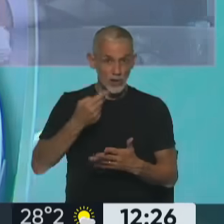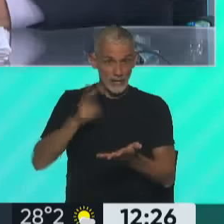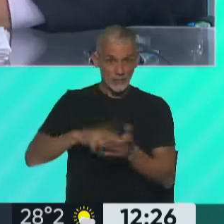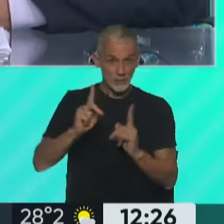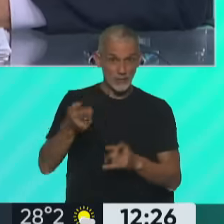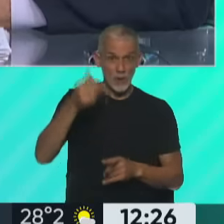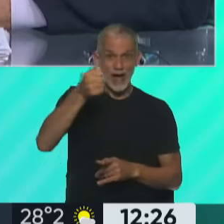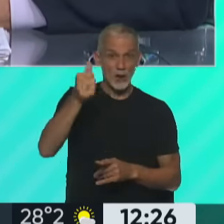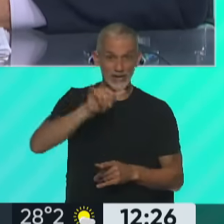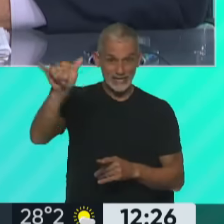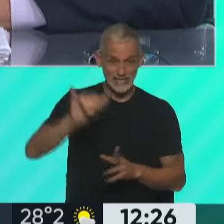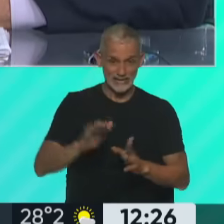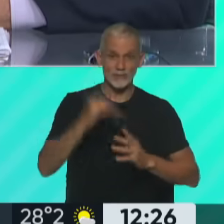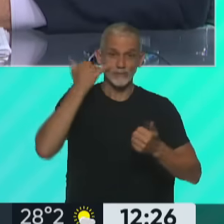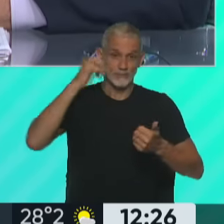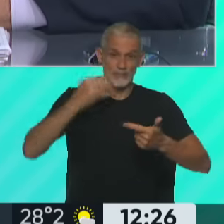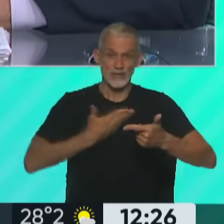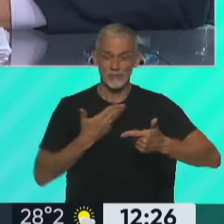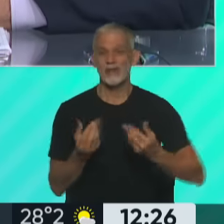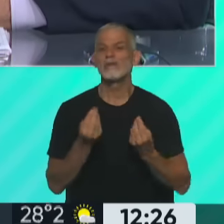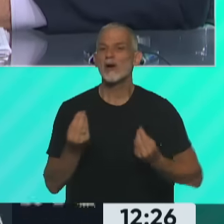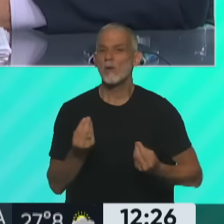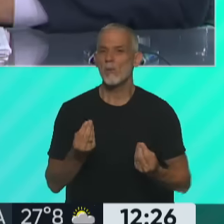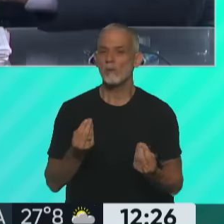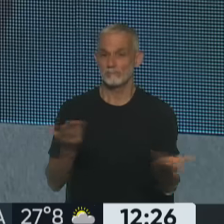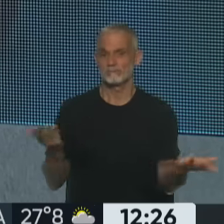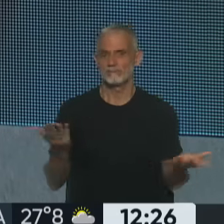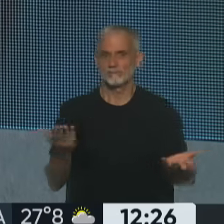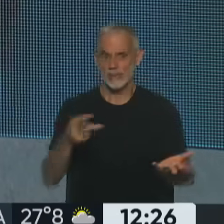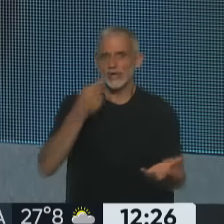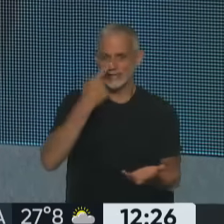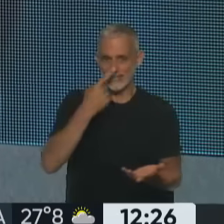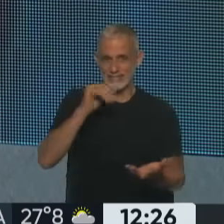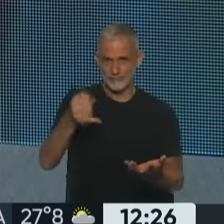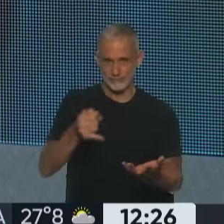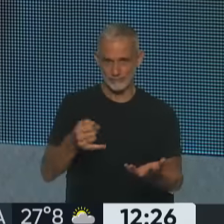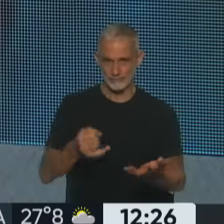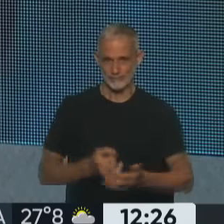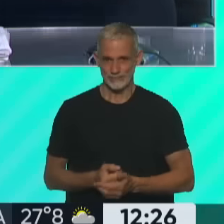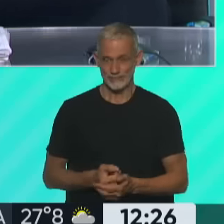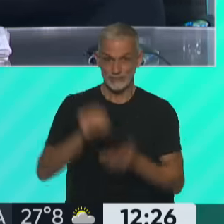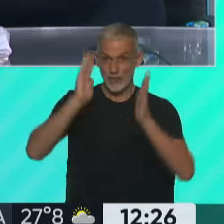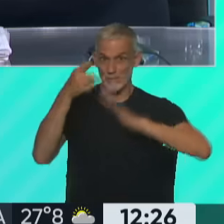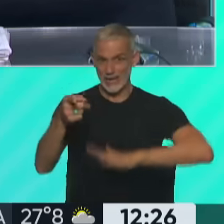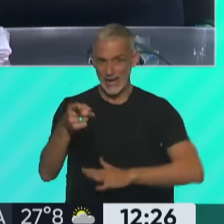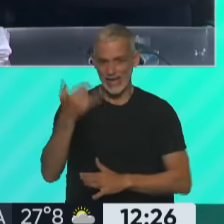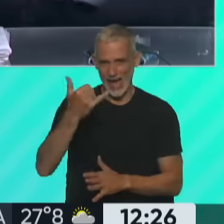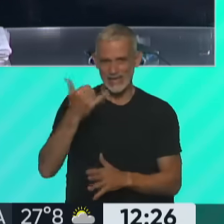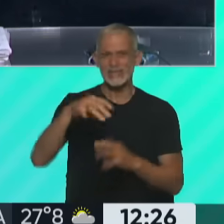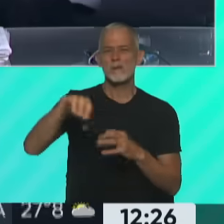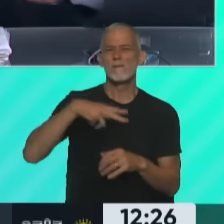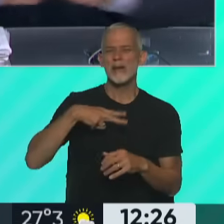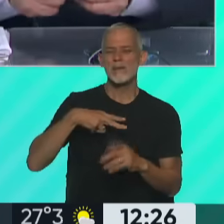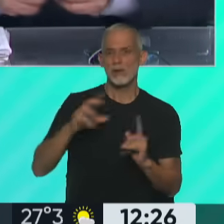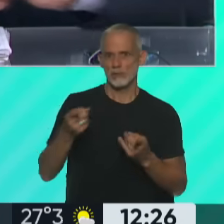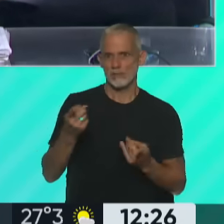El tema de YPF, ahí sí Bueno. hay interés de parte de él y seguramente del sector privado en